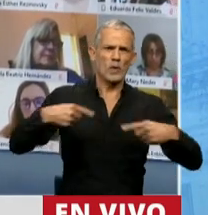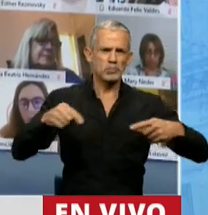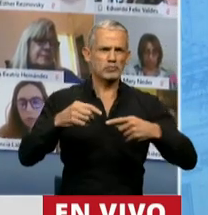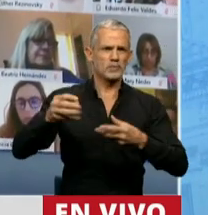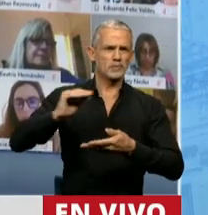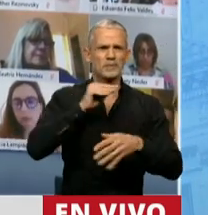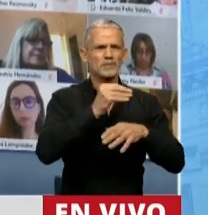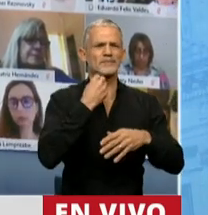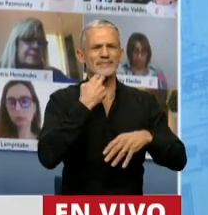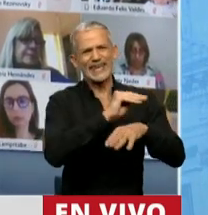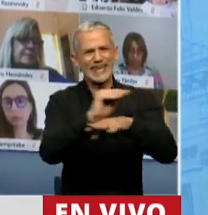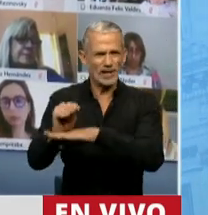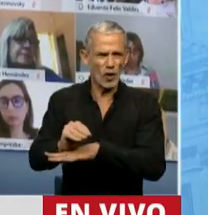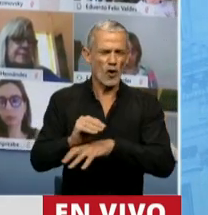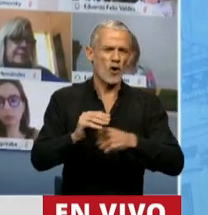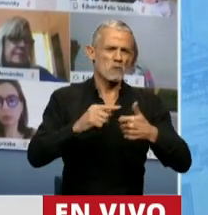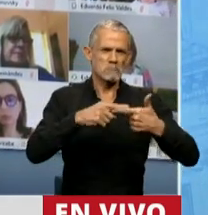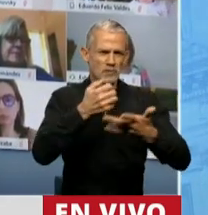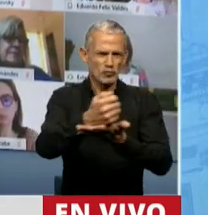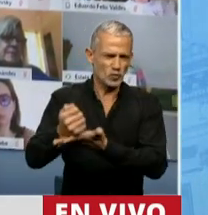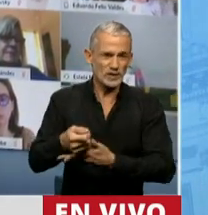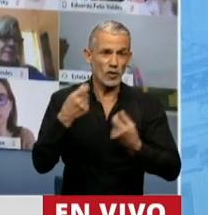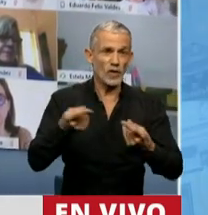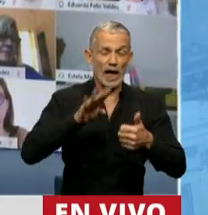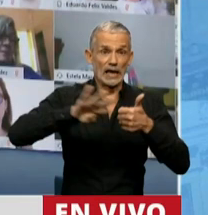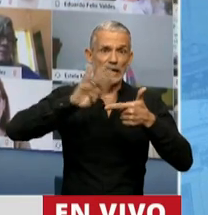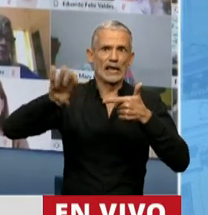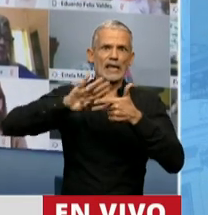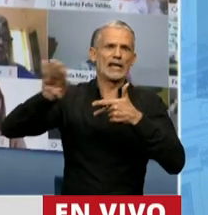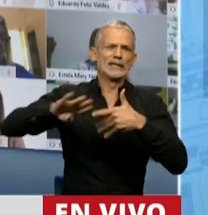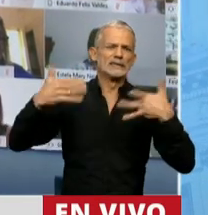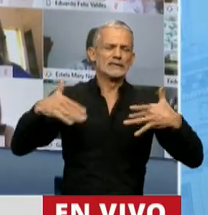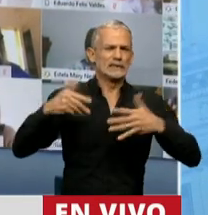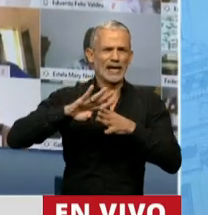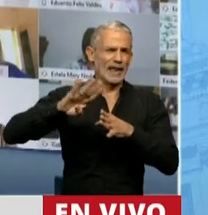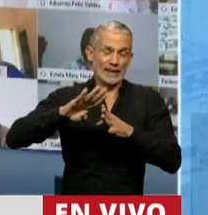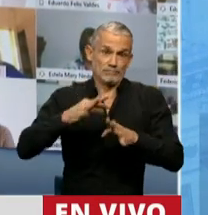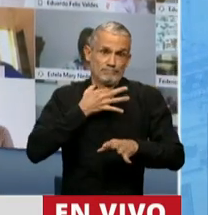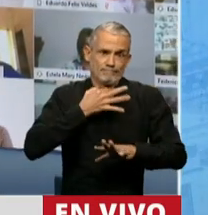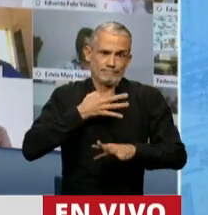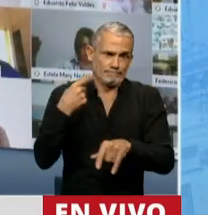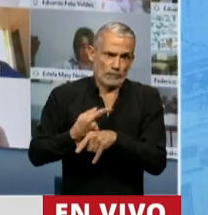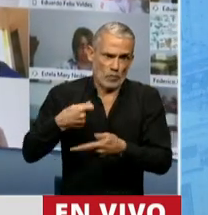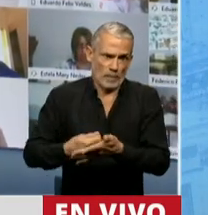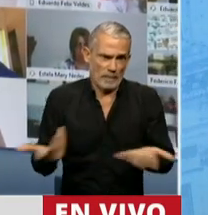las asignaciones familiares y demás, que han llegado a niveles de endeudamiento insostenible.